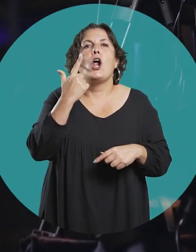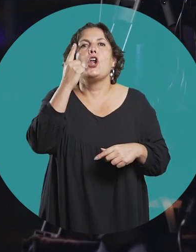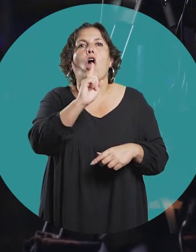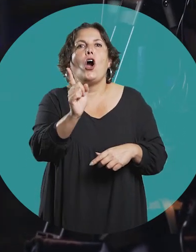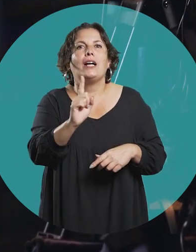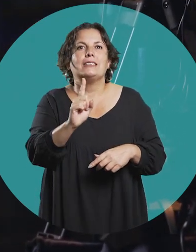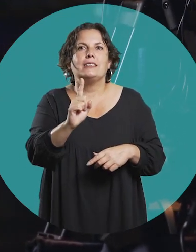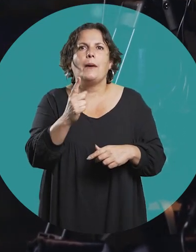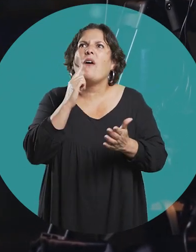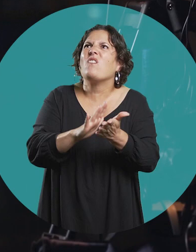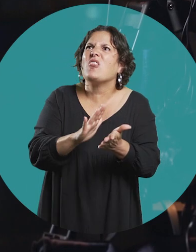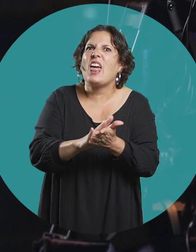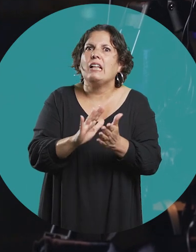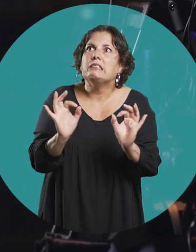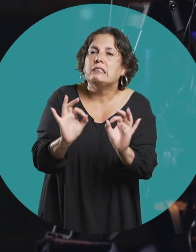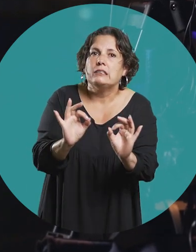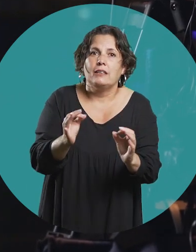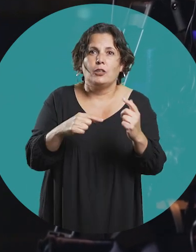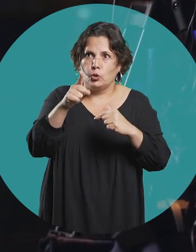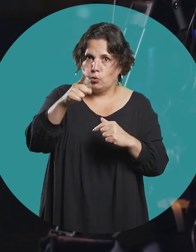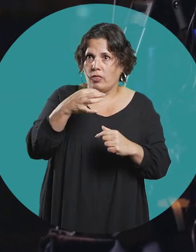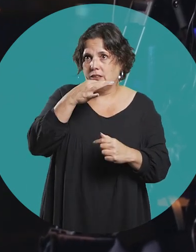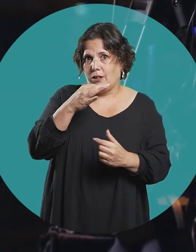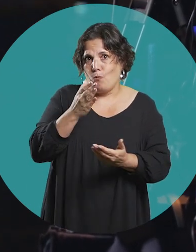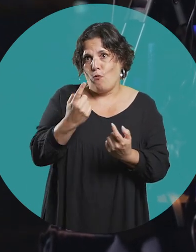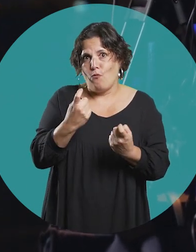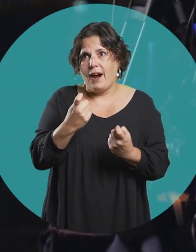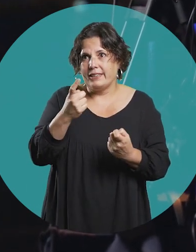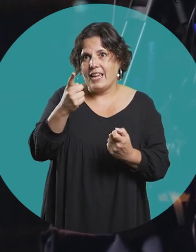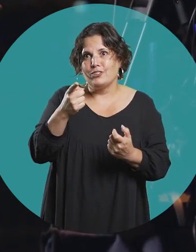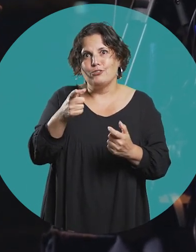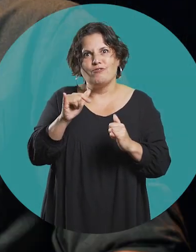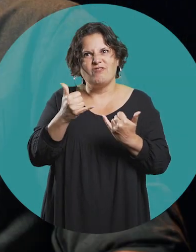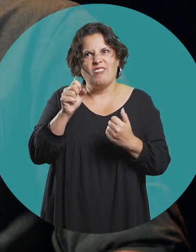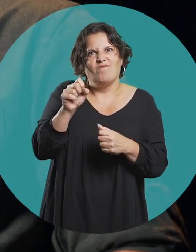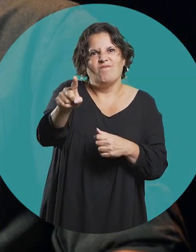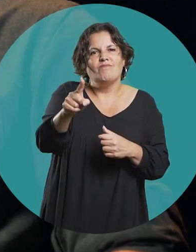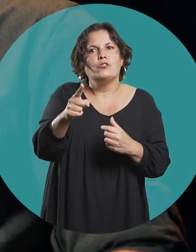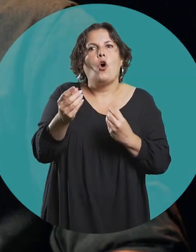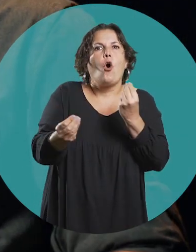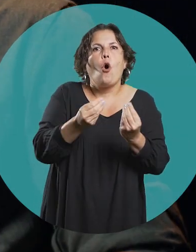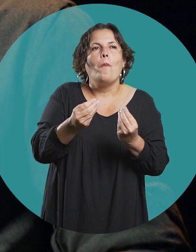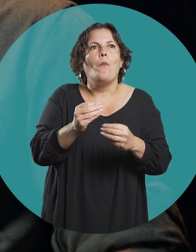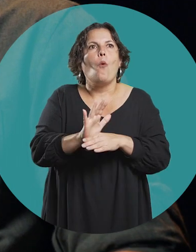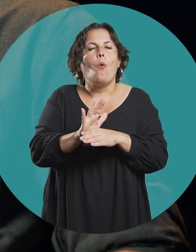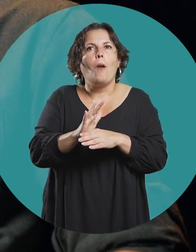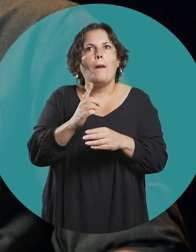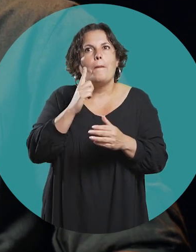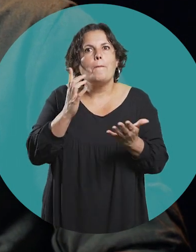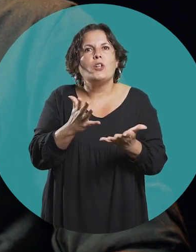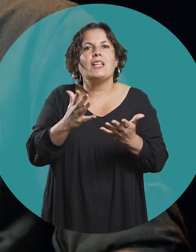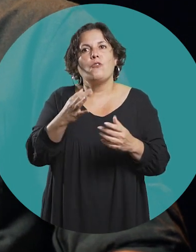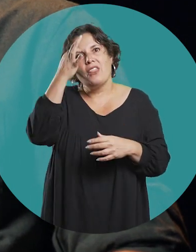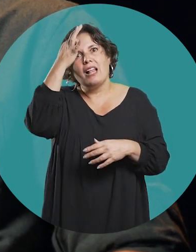las evidencias que hay detrás. Sos categórica, hay algo ahí que te persigue en esto y como motivo de llevar